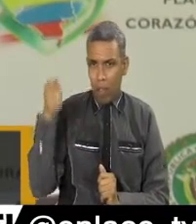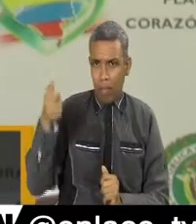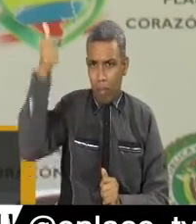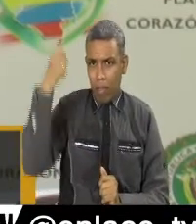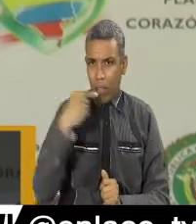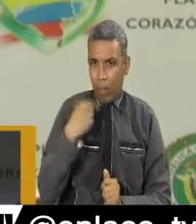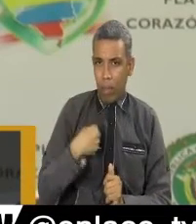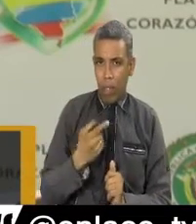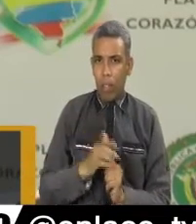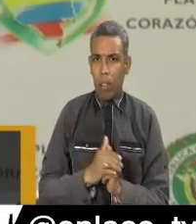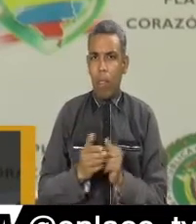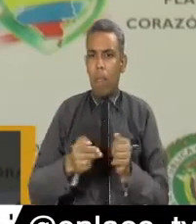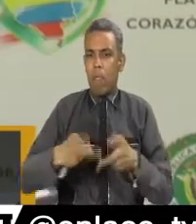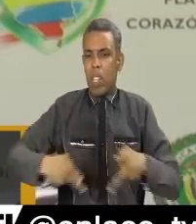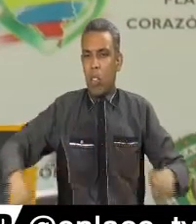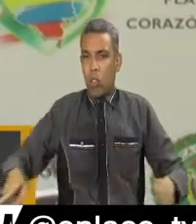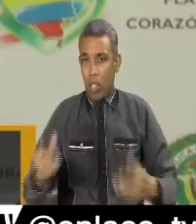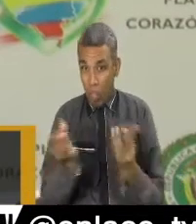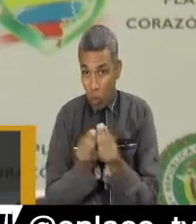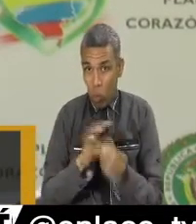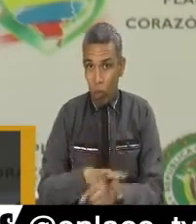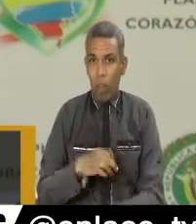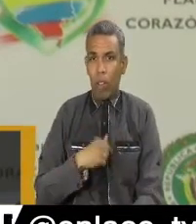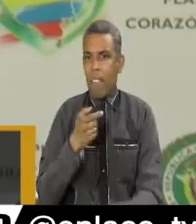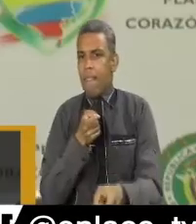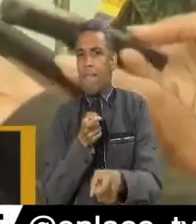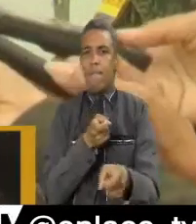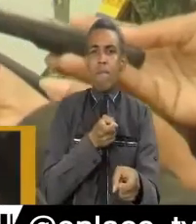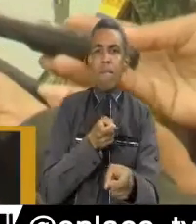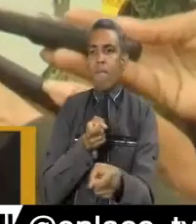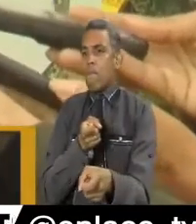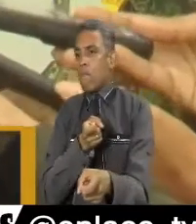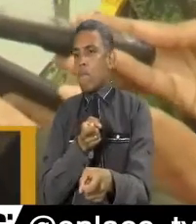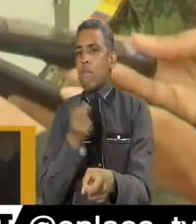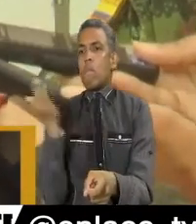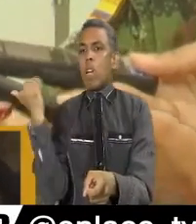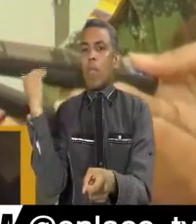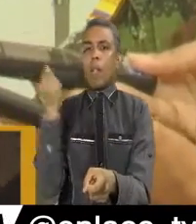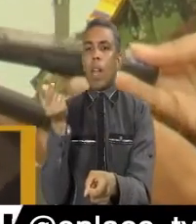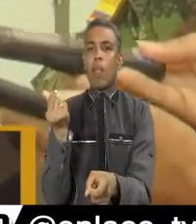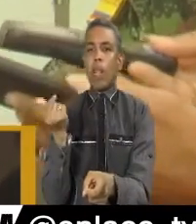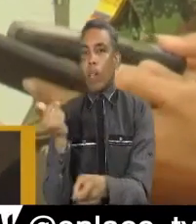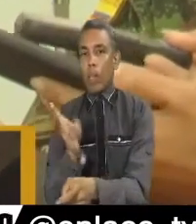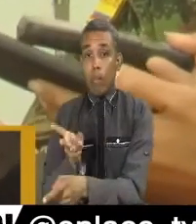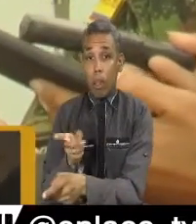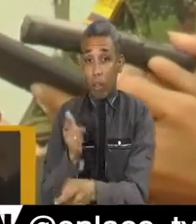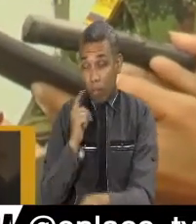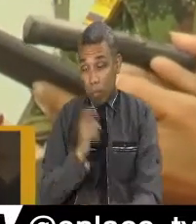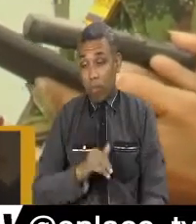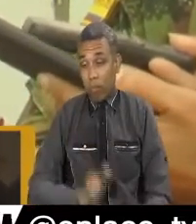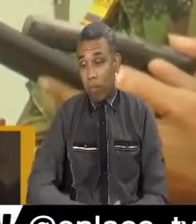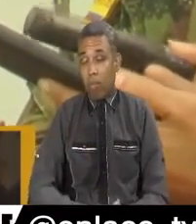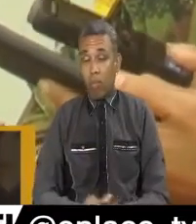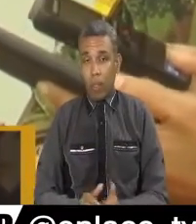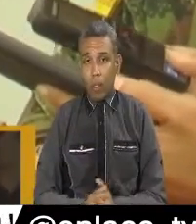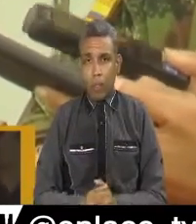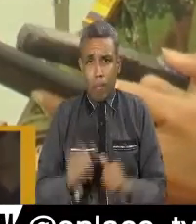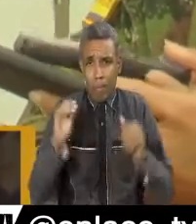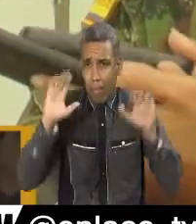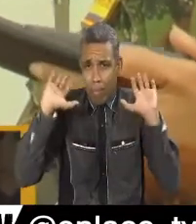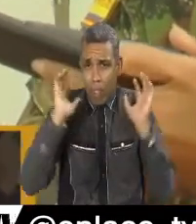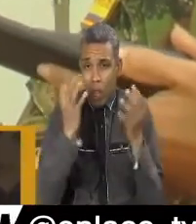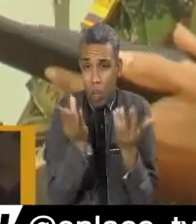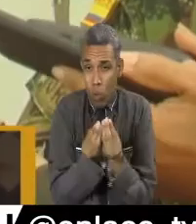personas intimidaban a sus víctimas con esta arma de largo alcance. Lo que pasa es que este tipo de bandas se dedican a lo que les salgan.